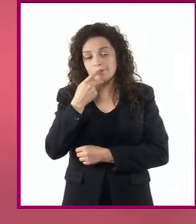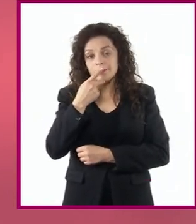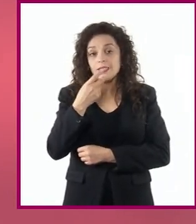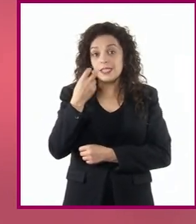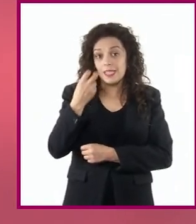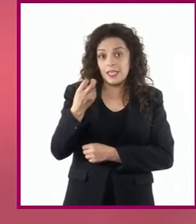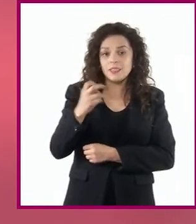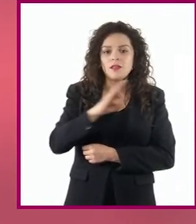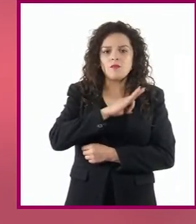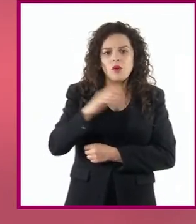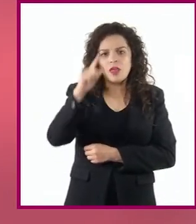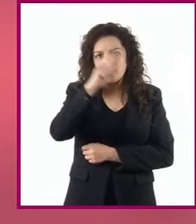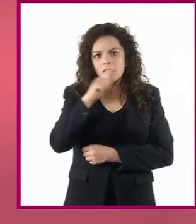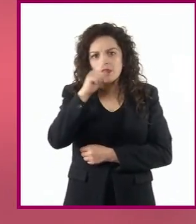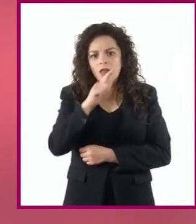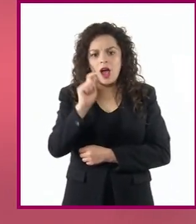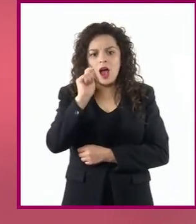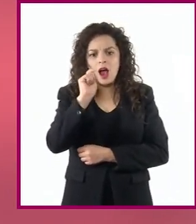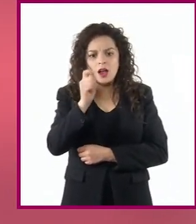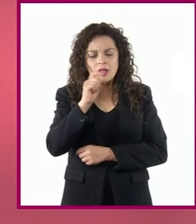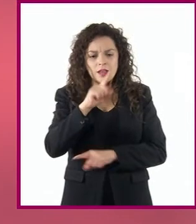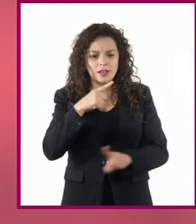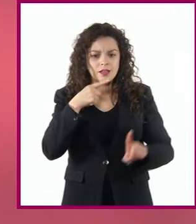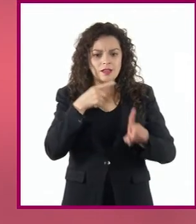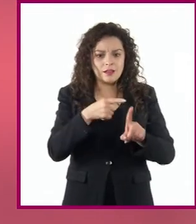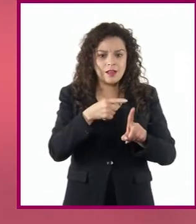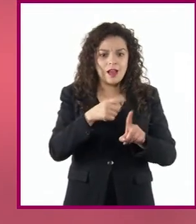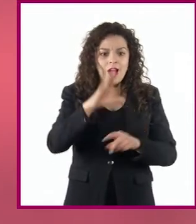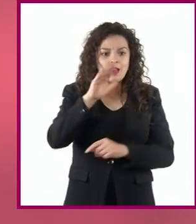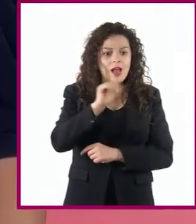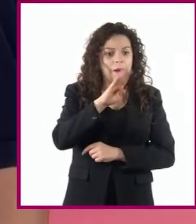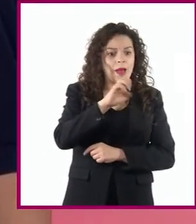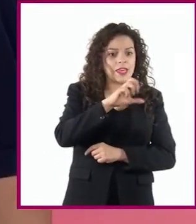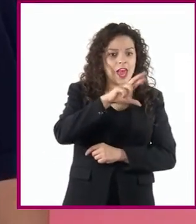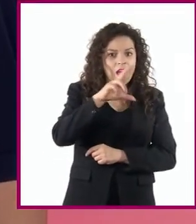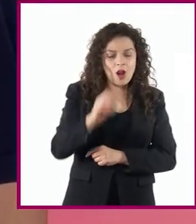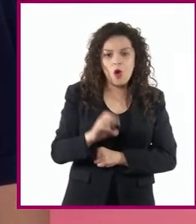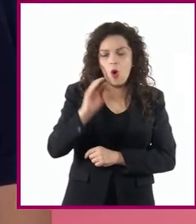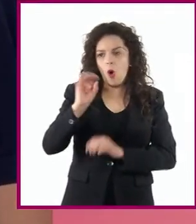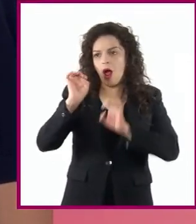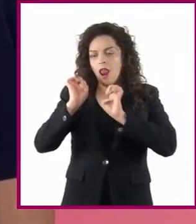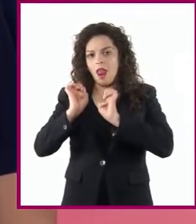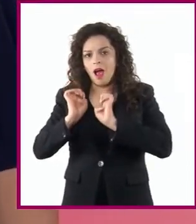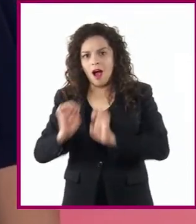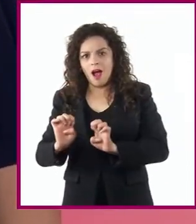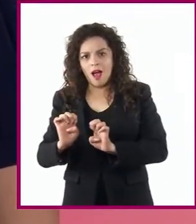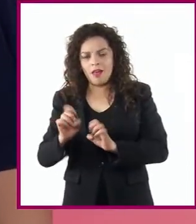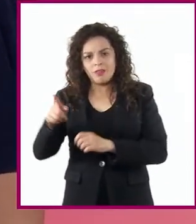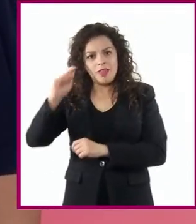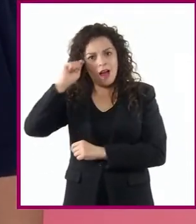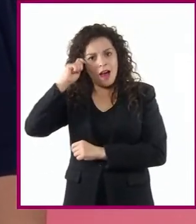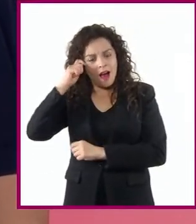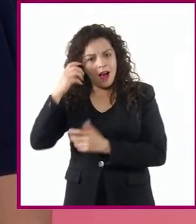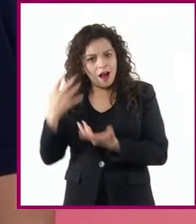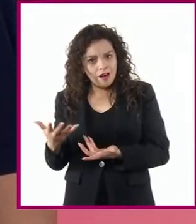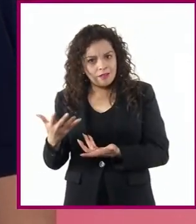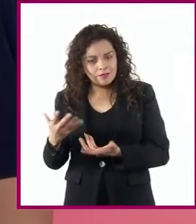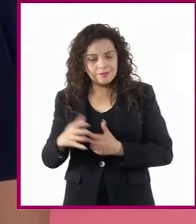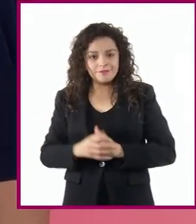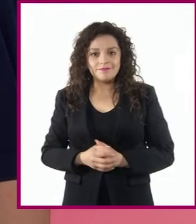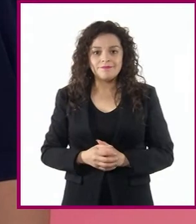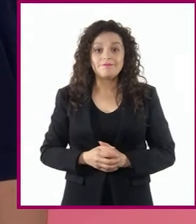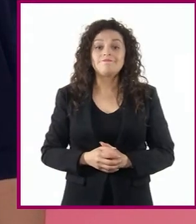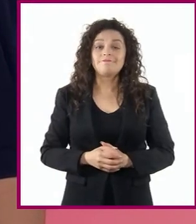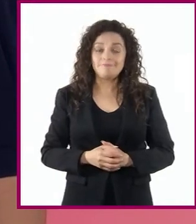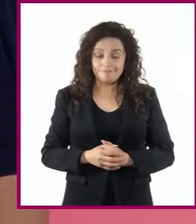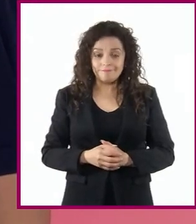el lenguaje del pícaro en contraste del caballero, o la elegancia del noble con la sencillez del criado. En